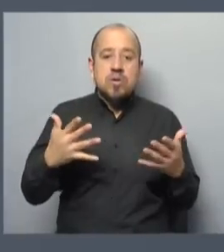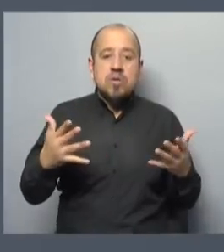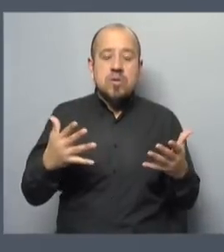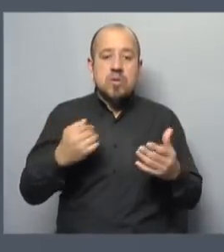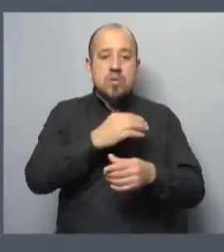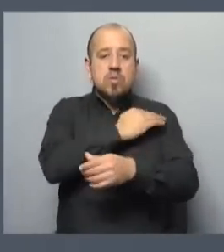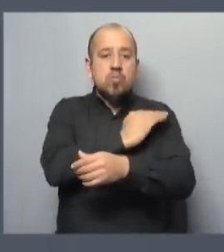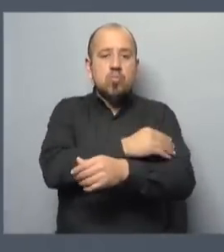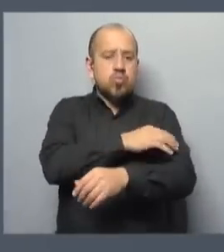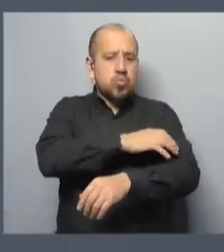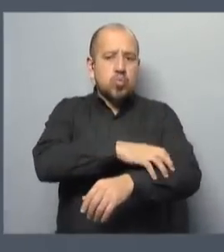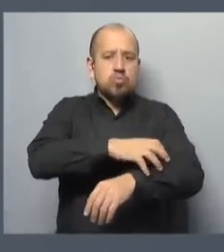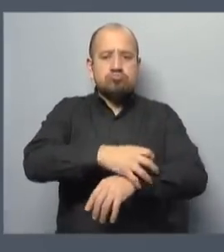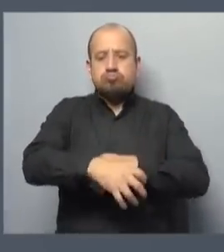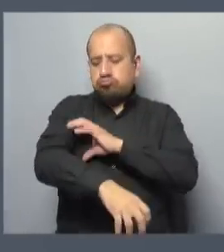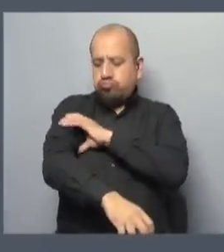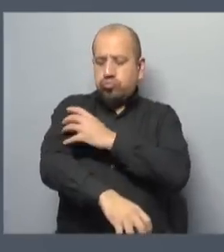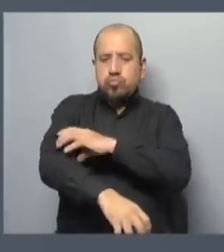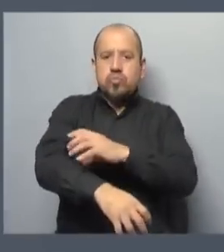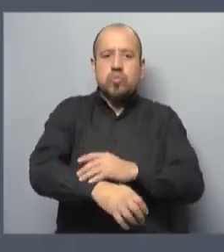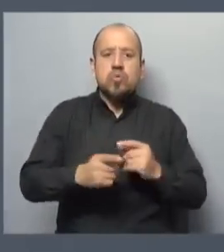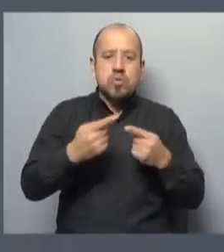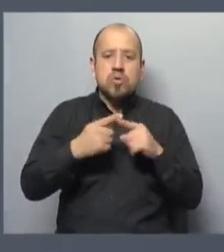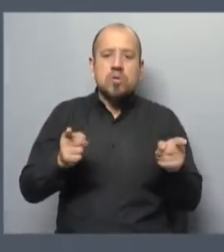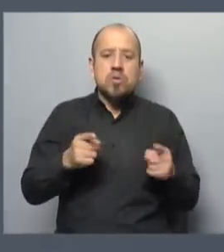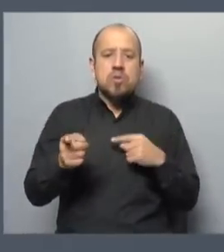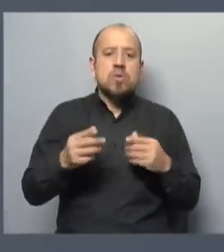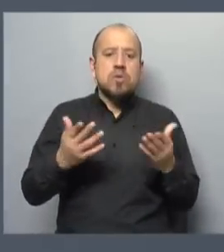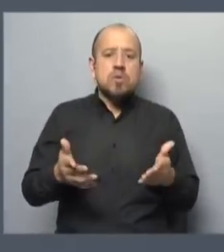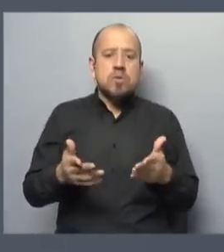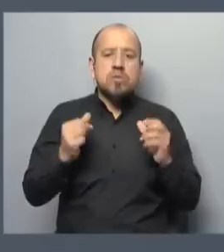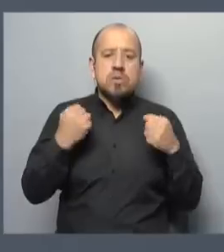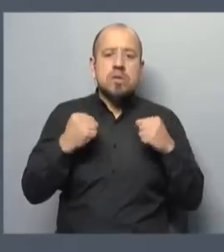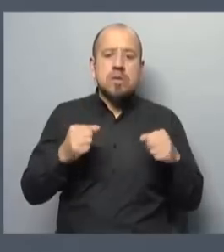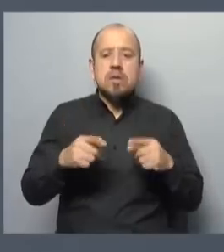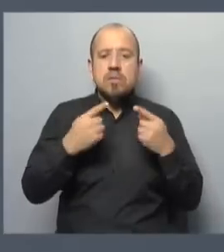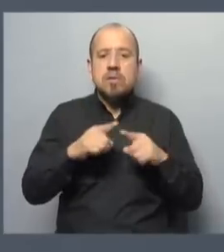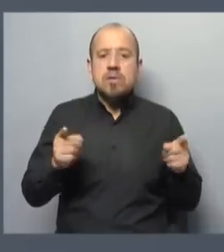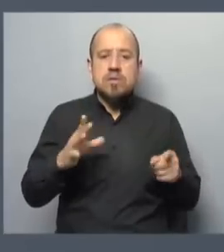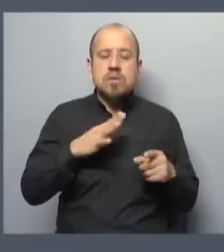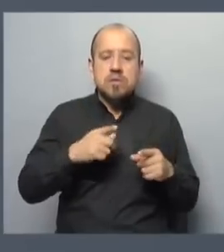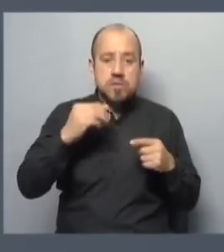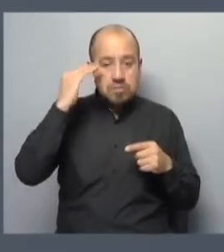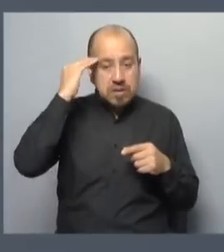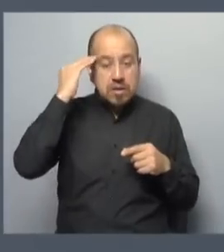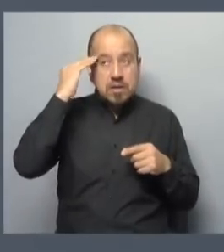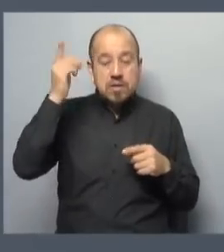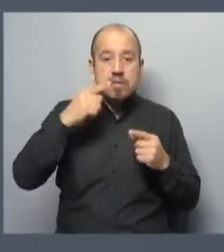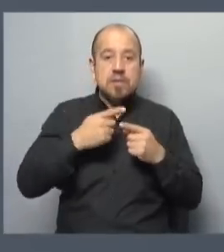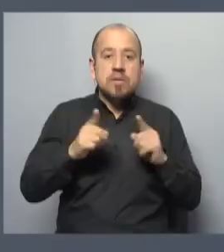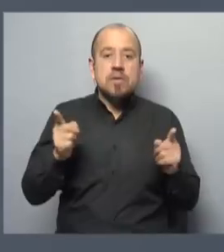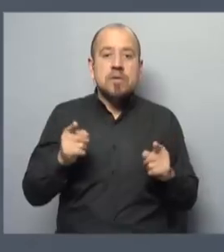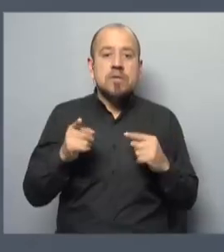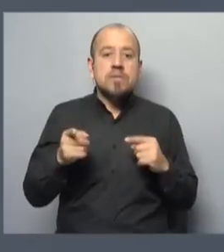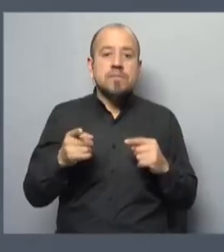lados y no es necesario sino no son diferentes no se entrena una manera diferente hay hay otra mentalidad y eso como dice martín